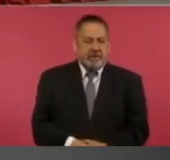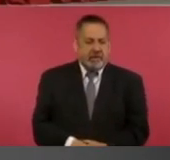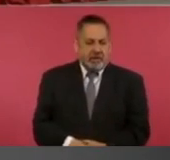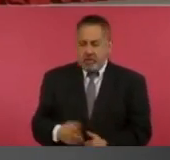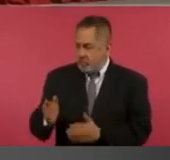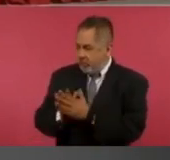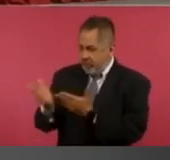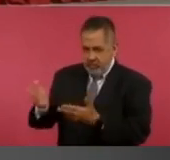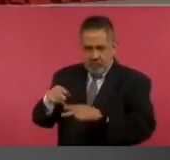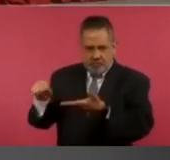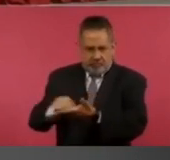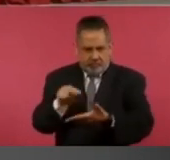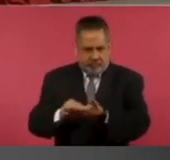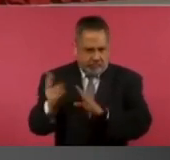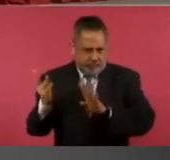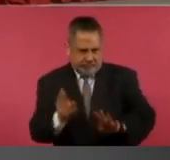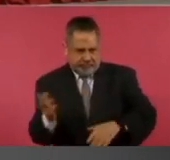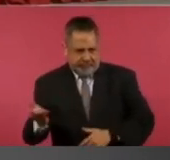acompañan?